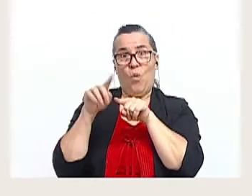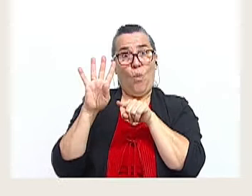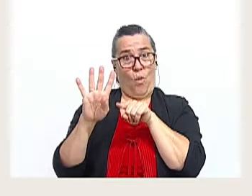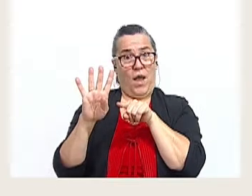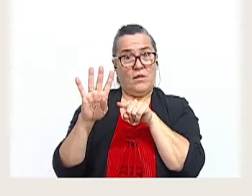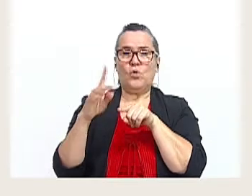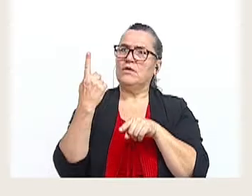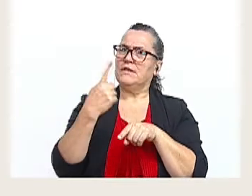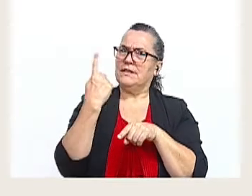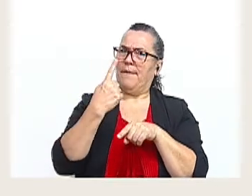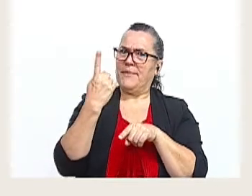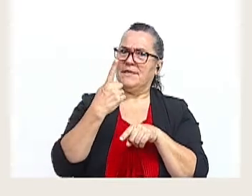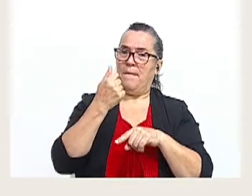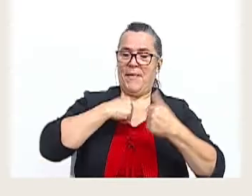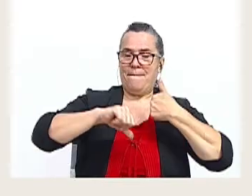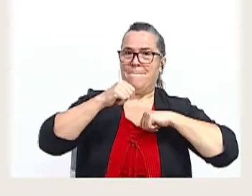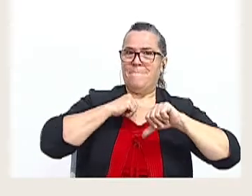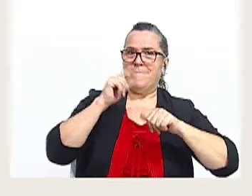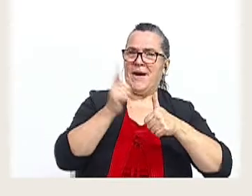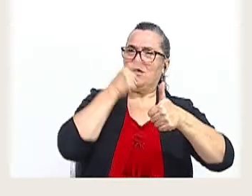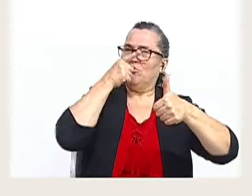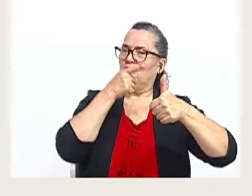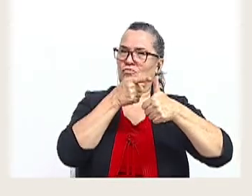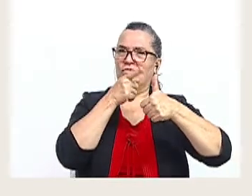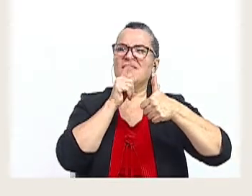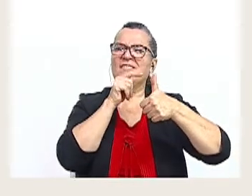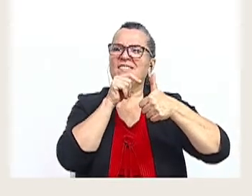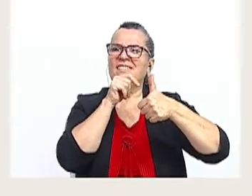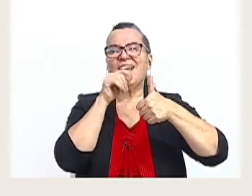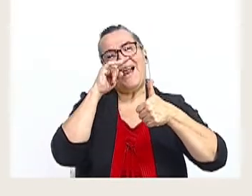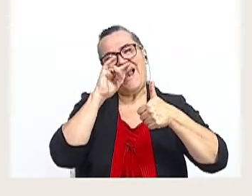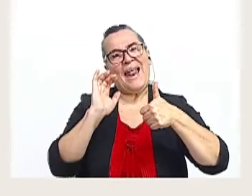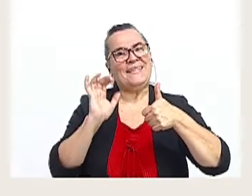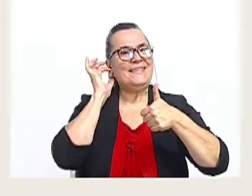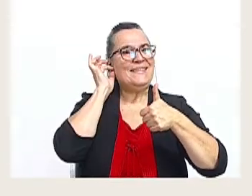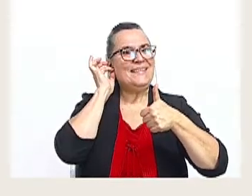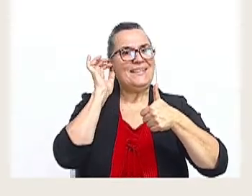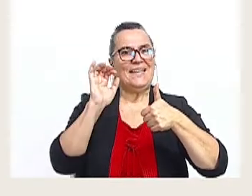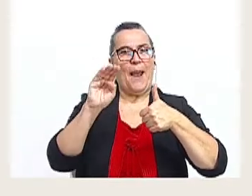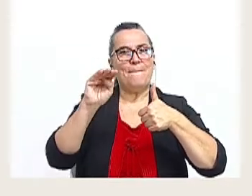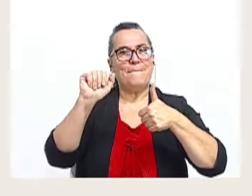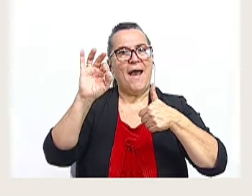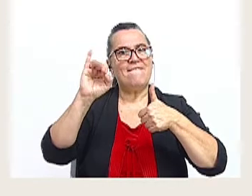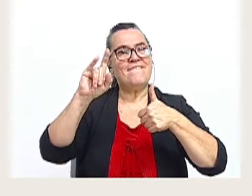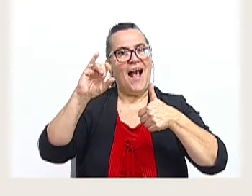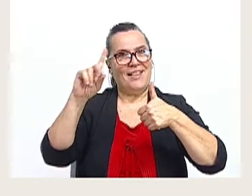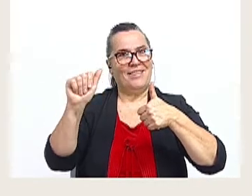personaje principal, en este caso, nuestra niña Mafalda.